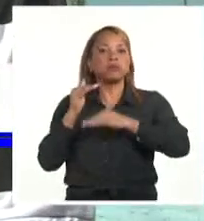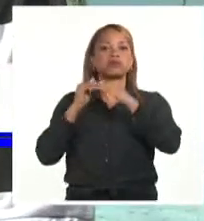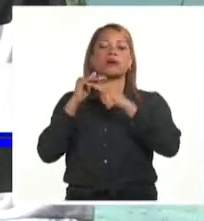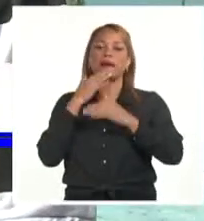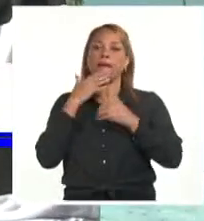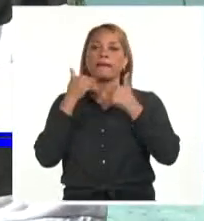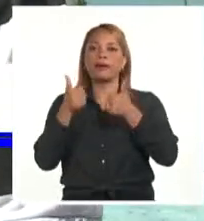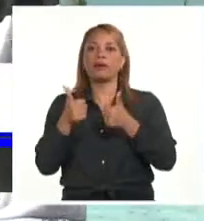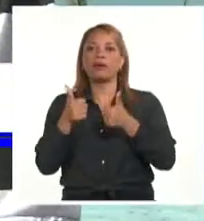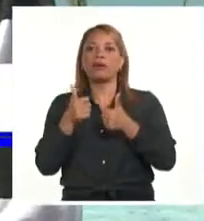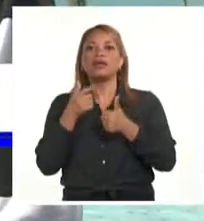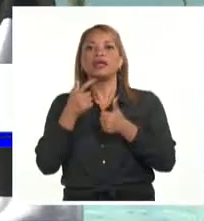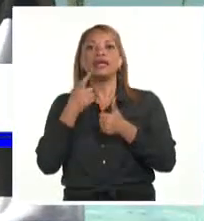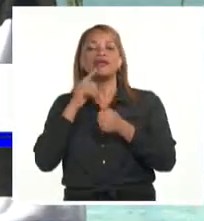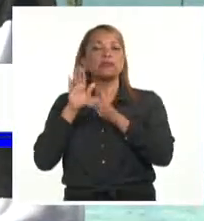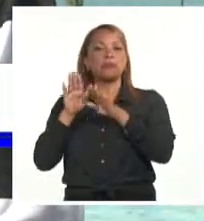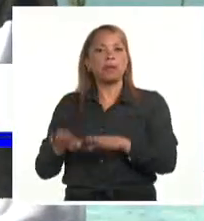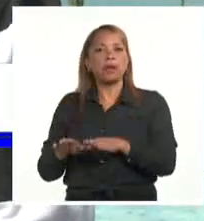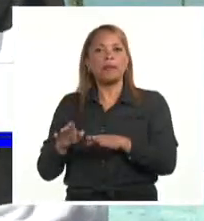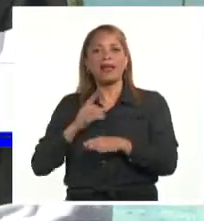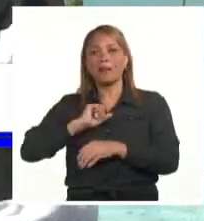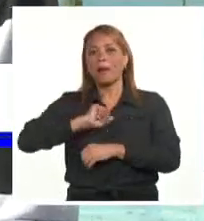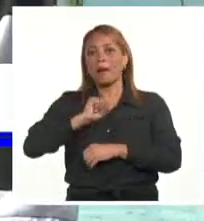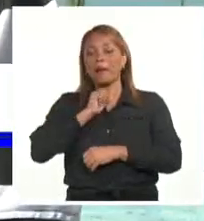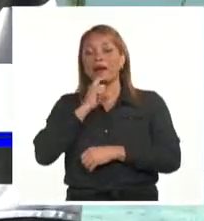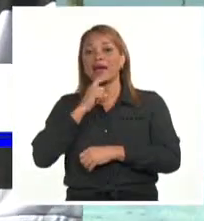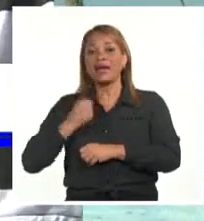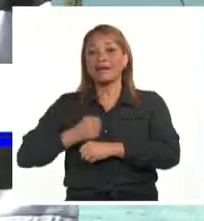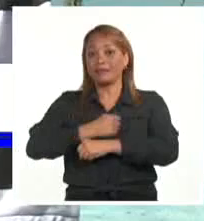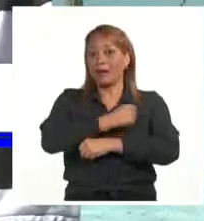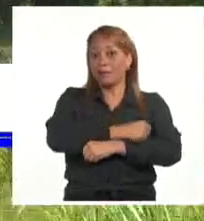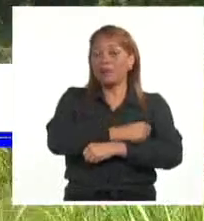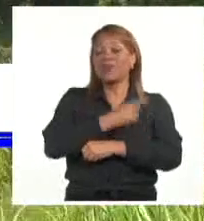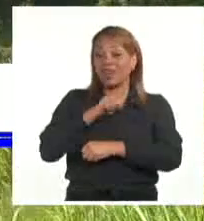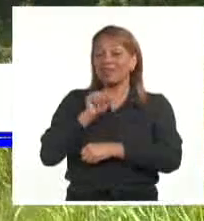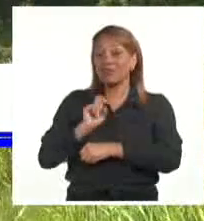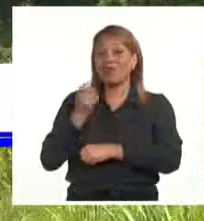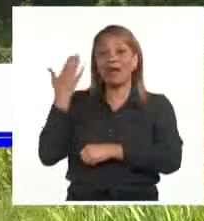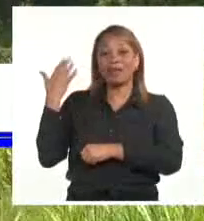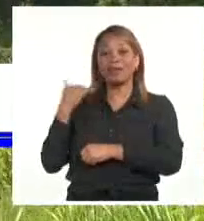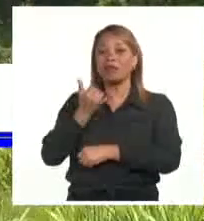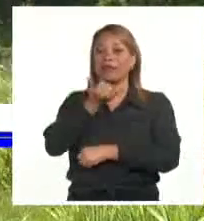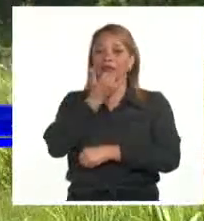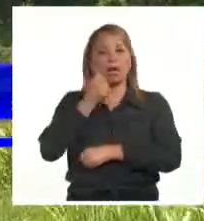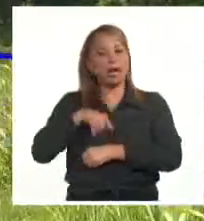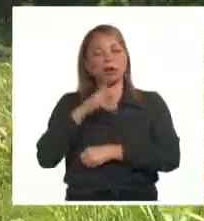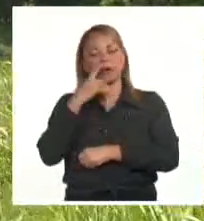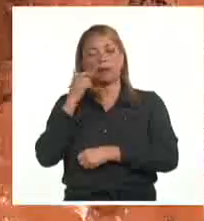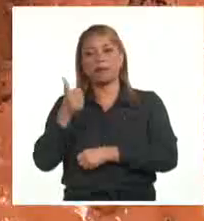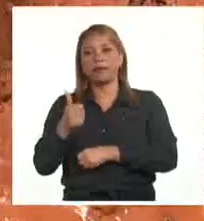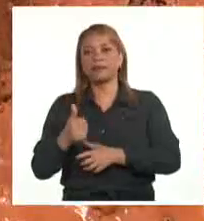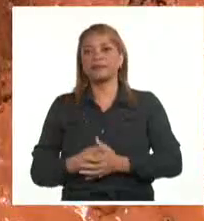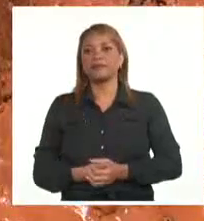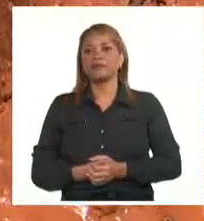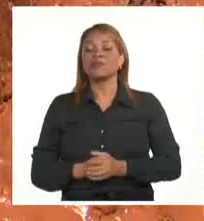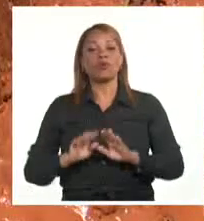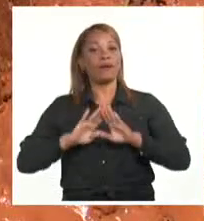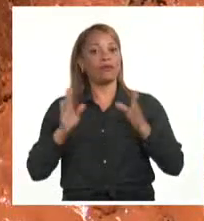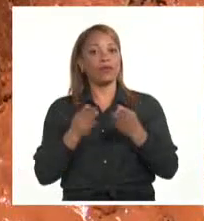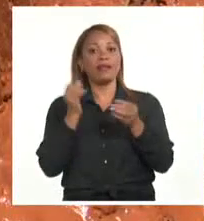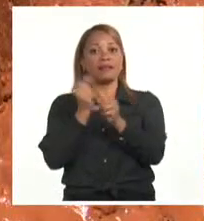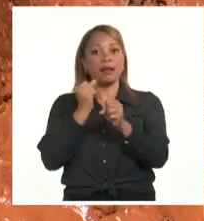grupo electrógeno y no se para el tiro de agua en pipa, que era una de las cosas que nos estaban afectando. Cuando la obra esté